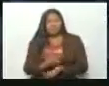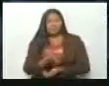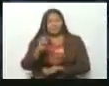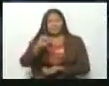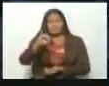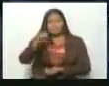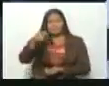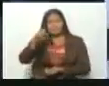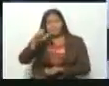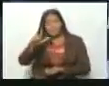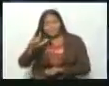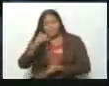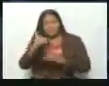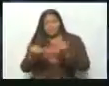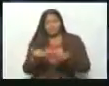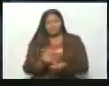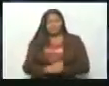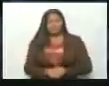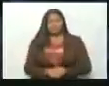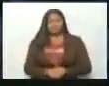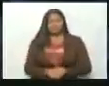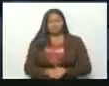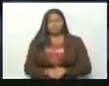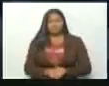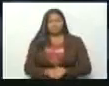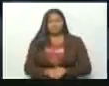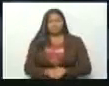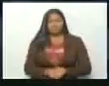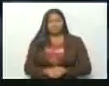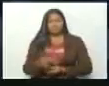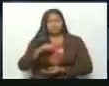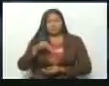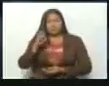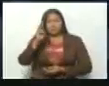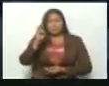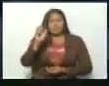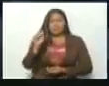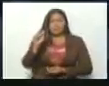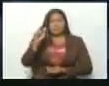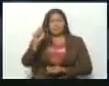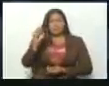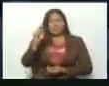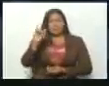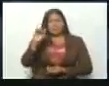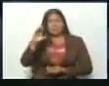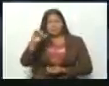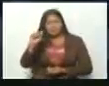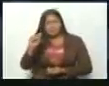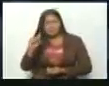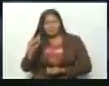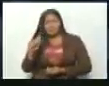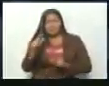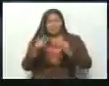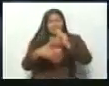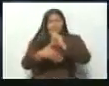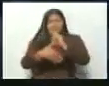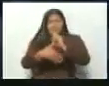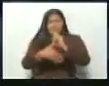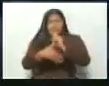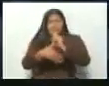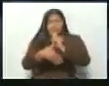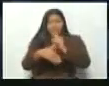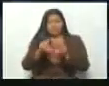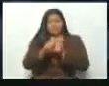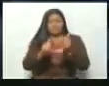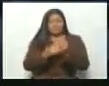Pérez Pirela, el filósofo. Vamos a tener también a Patricia de Telesur, al